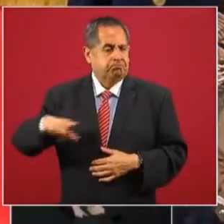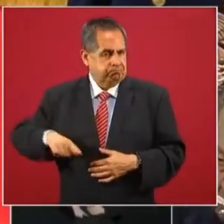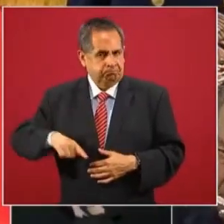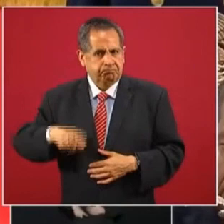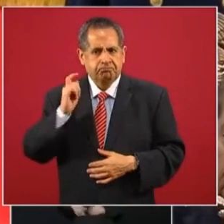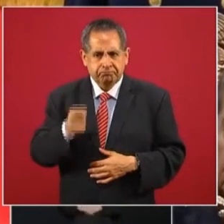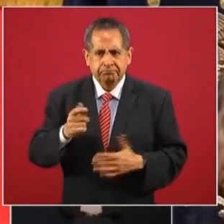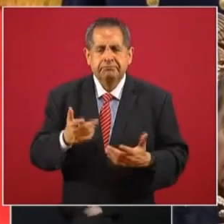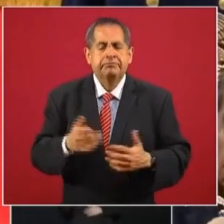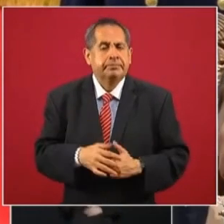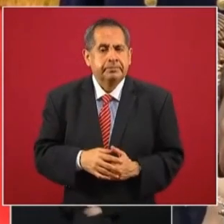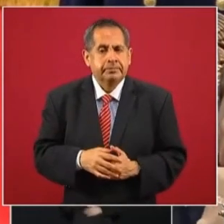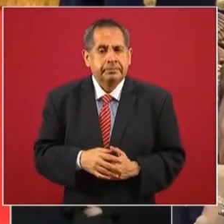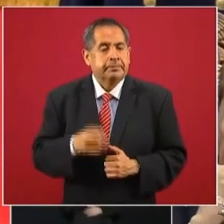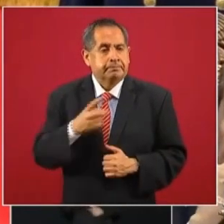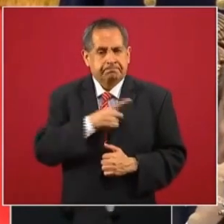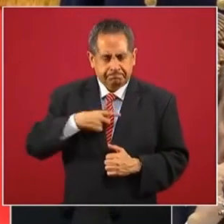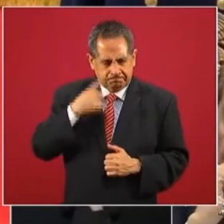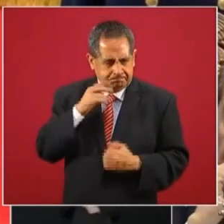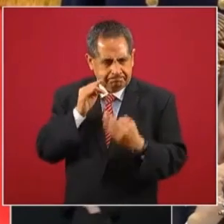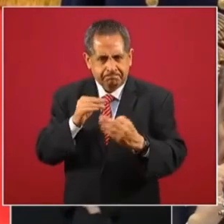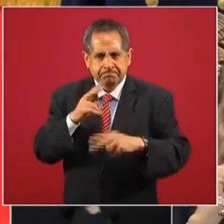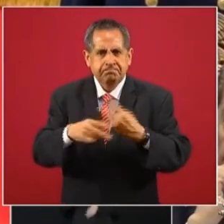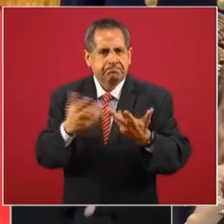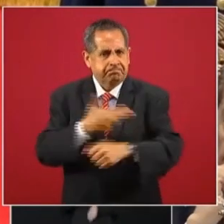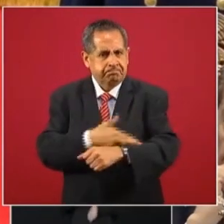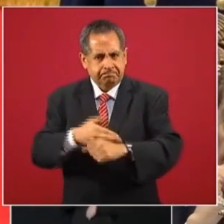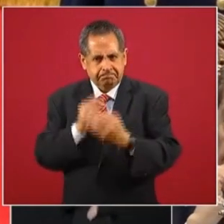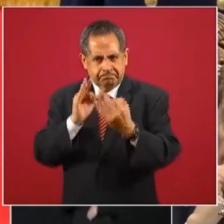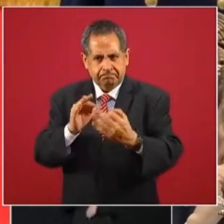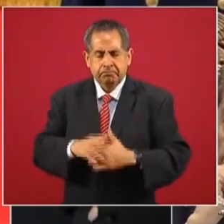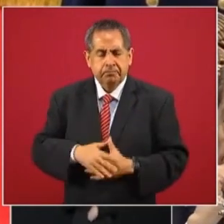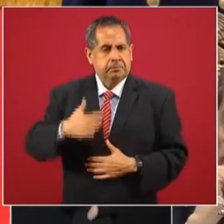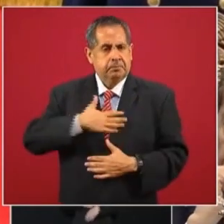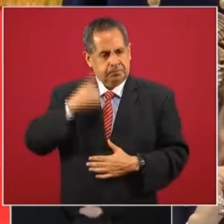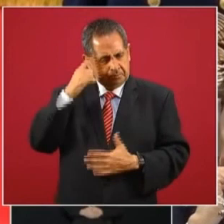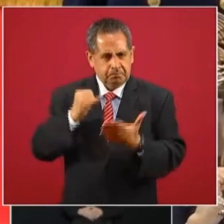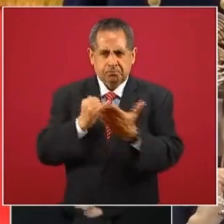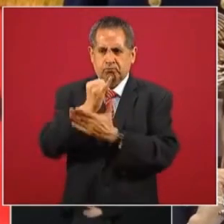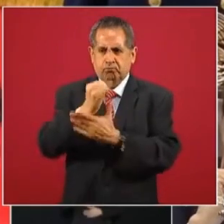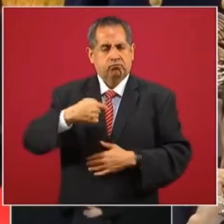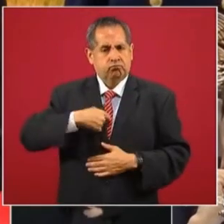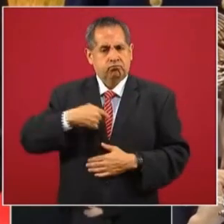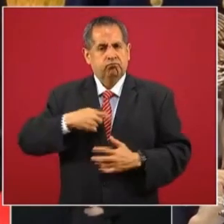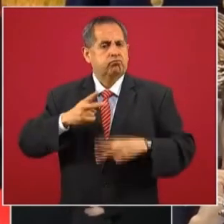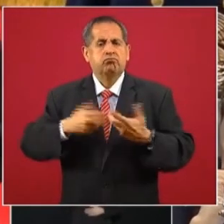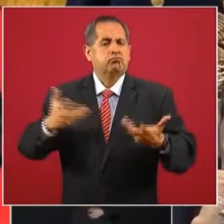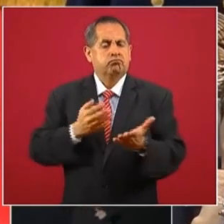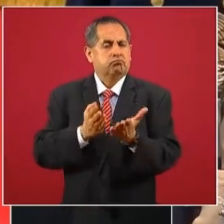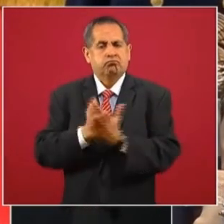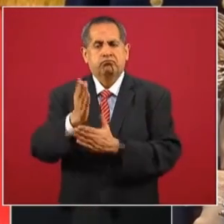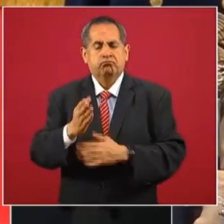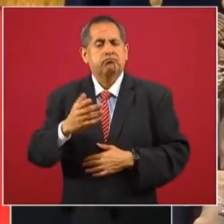como tal debemos enfrentarlo. Mi postura al respecto la